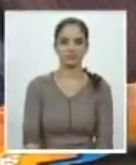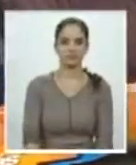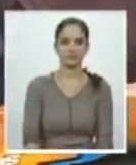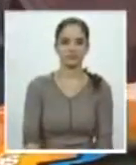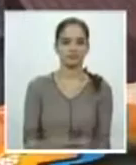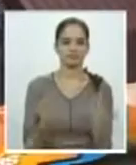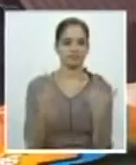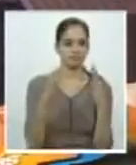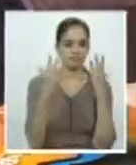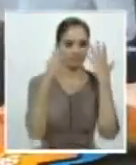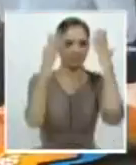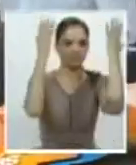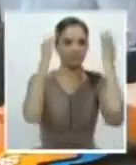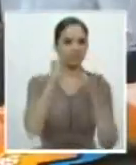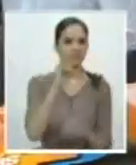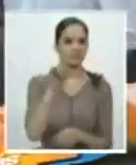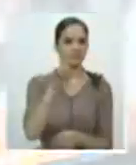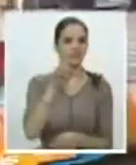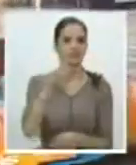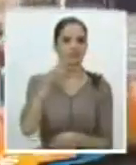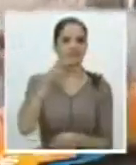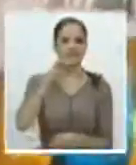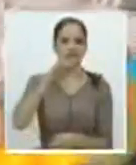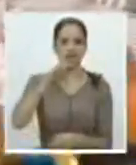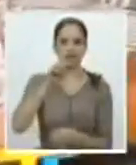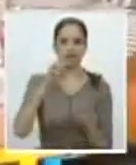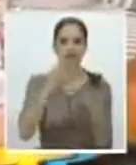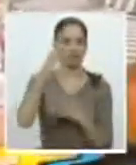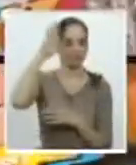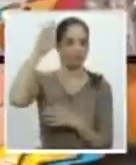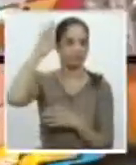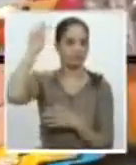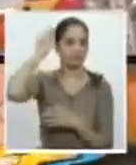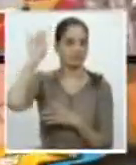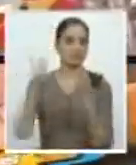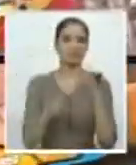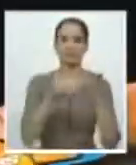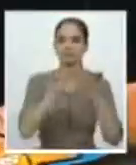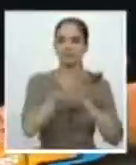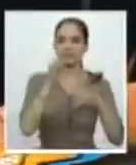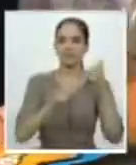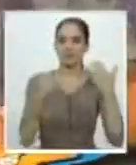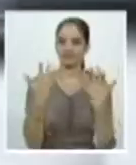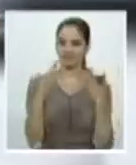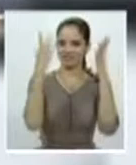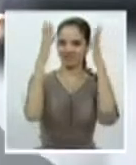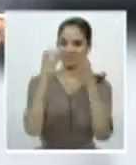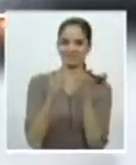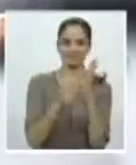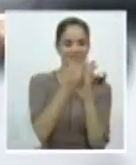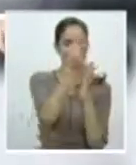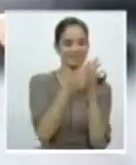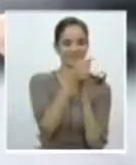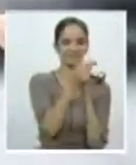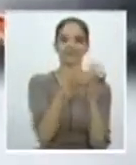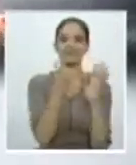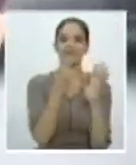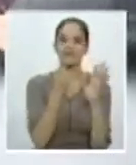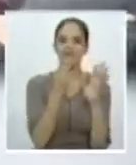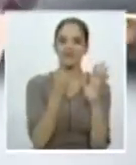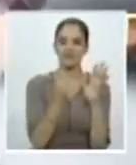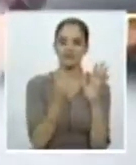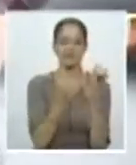El Festival Isaacciano en el Cerrito. Y el exitoso cierre de la tradicional fiesta de las macetas. Noticiero Más